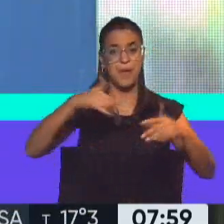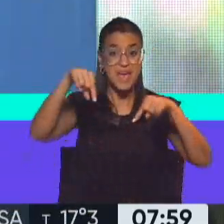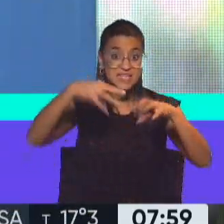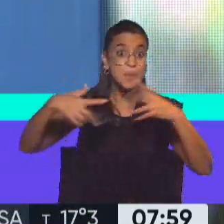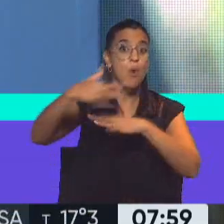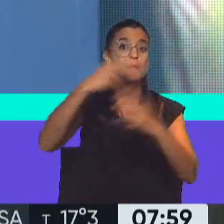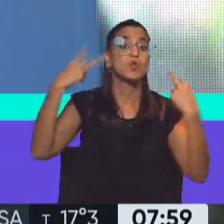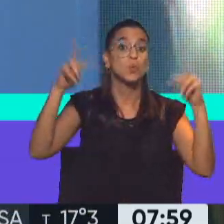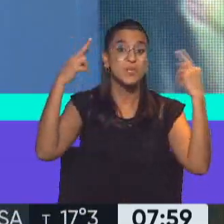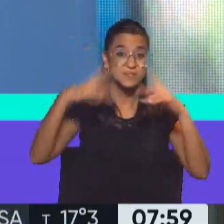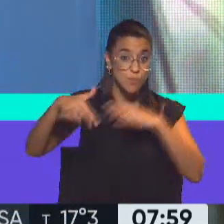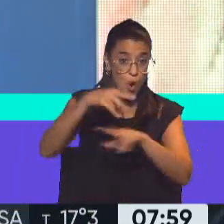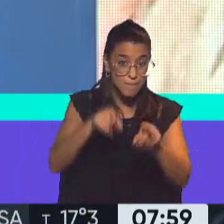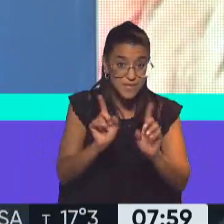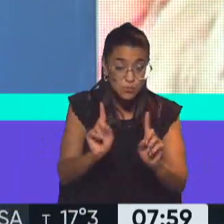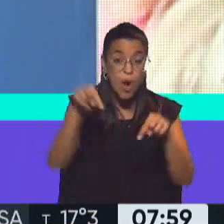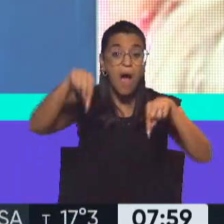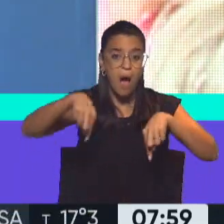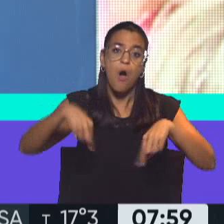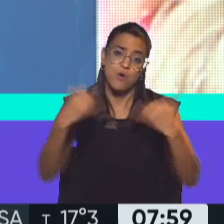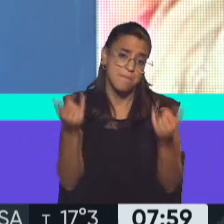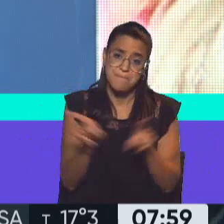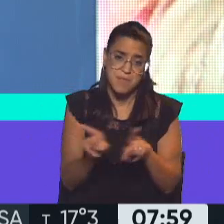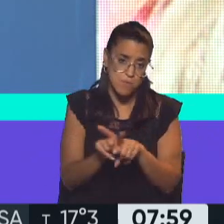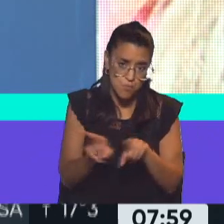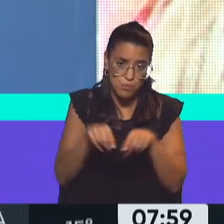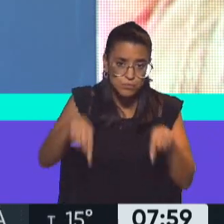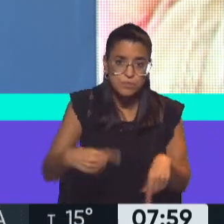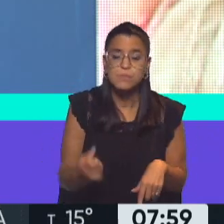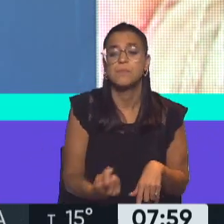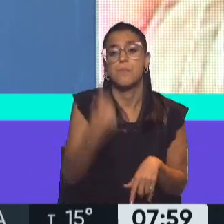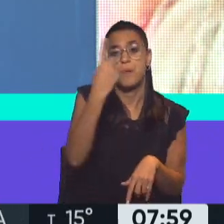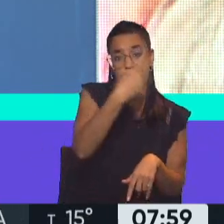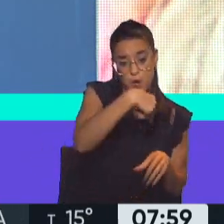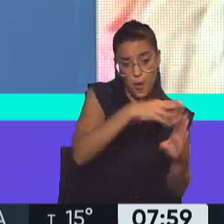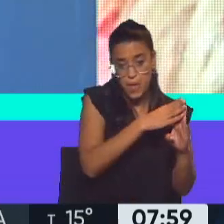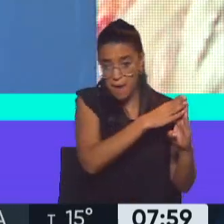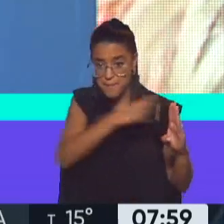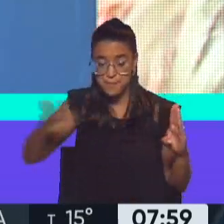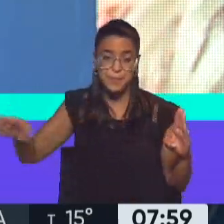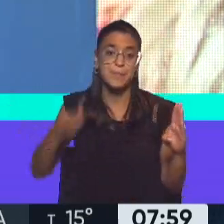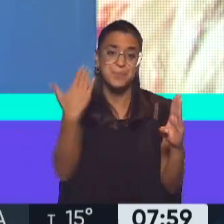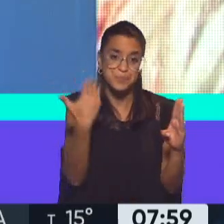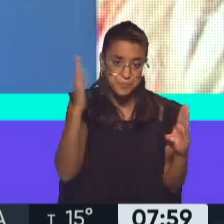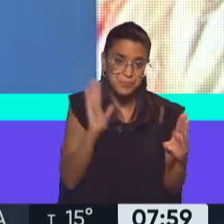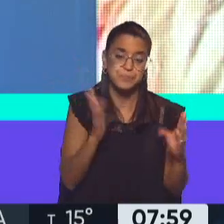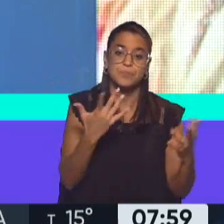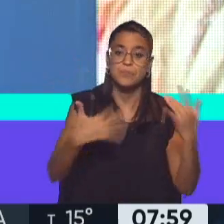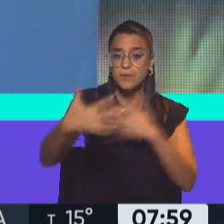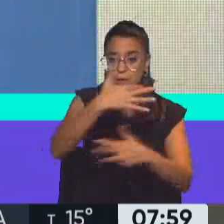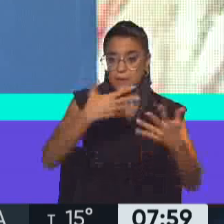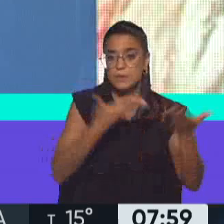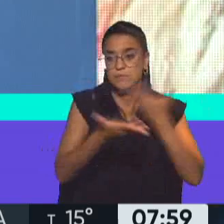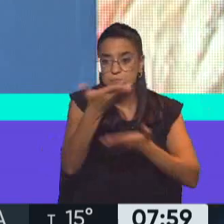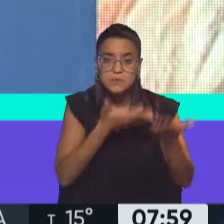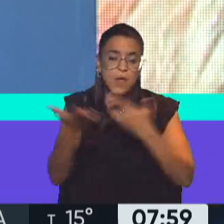movimiento turístico. Ahora está ocurriendo lo mismo. Tenemos desde el 1 de noviembre muchas posibilidades de intercambio